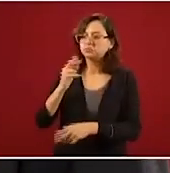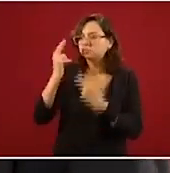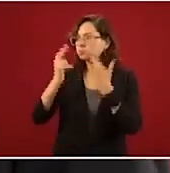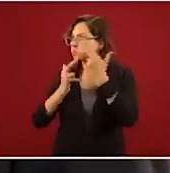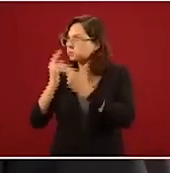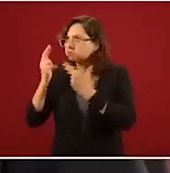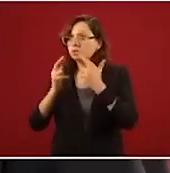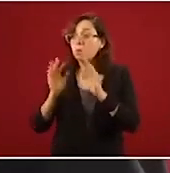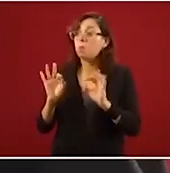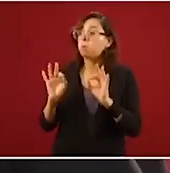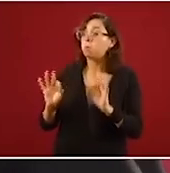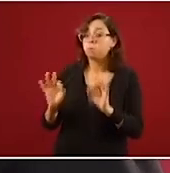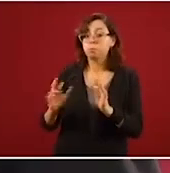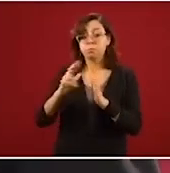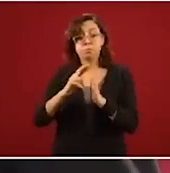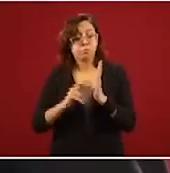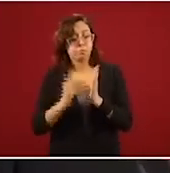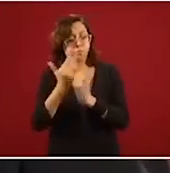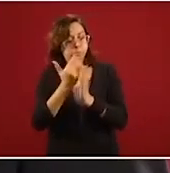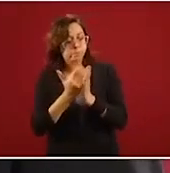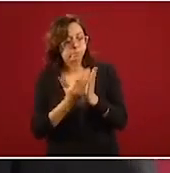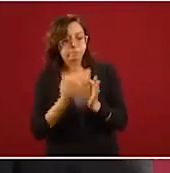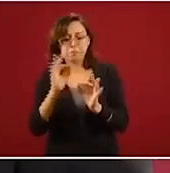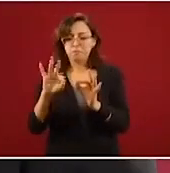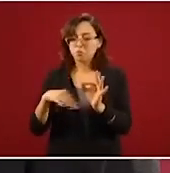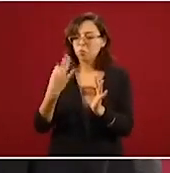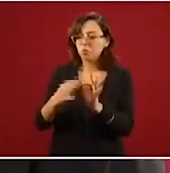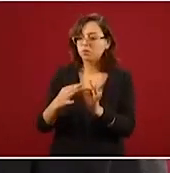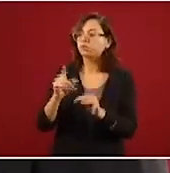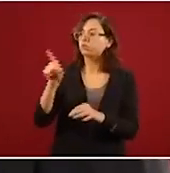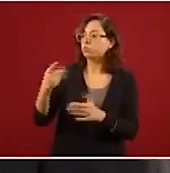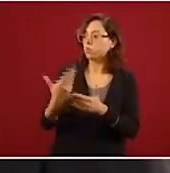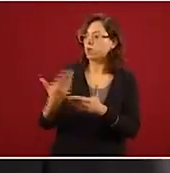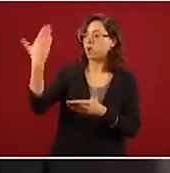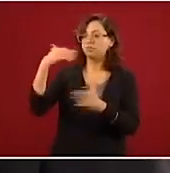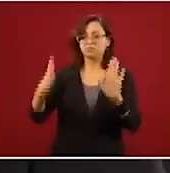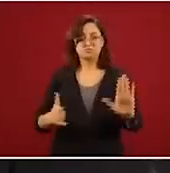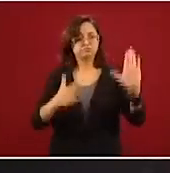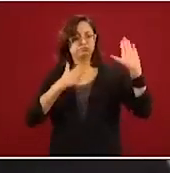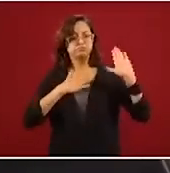inspeccionados y cumplieron que lo que manifestaron, ¿sí?,